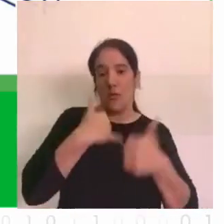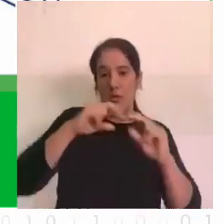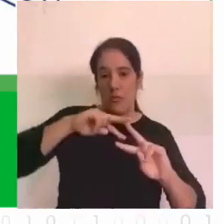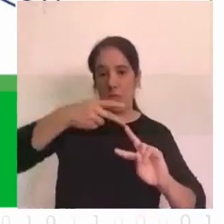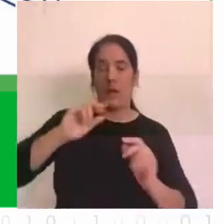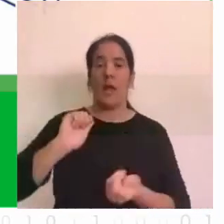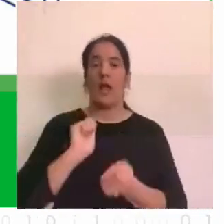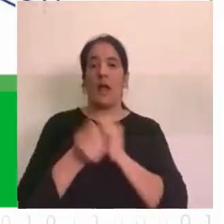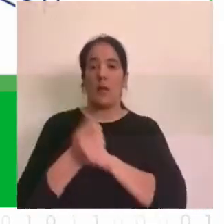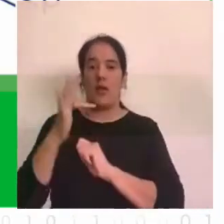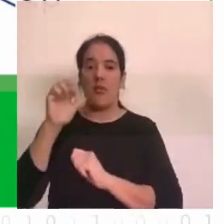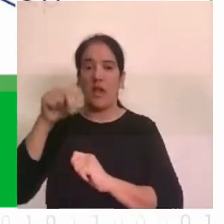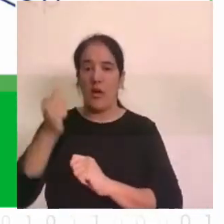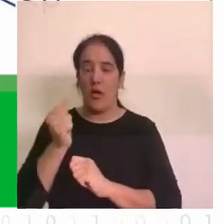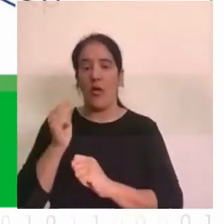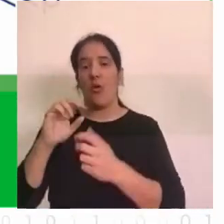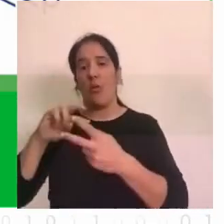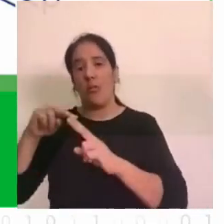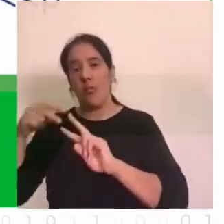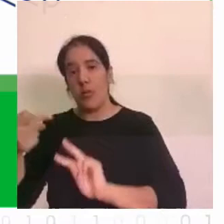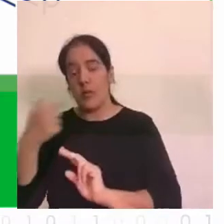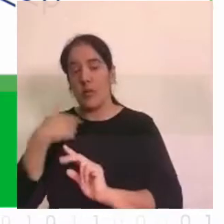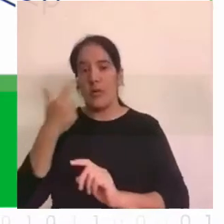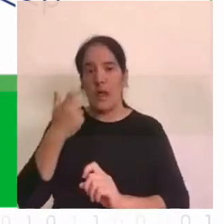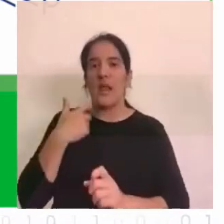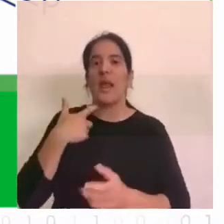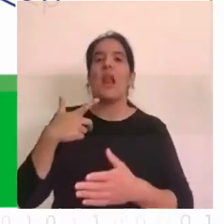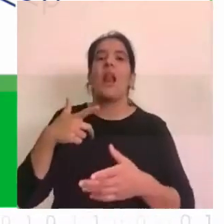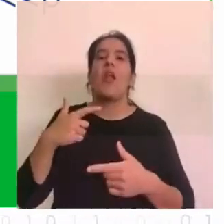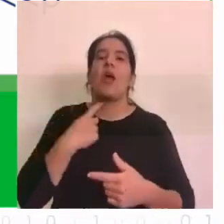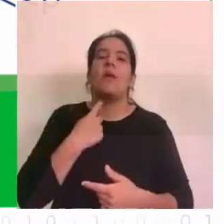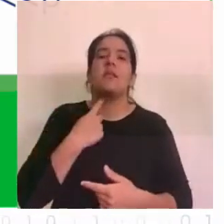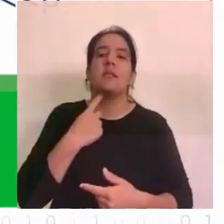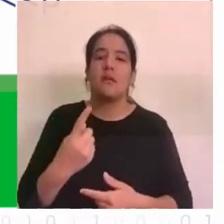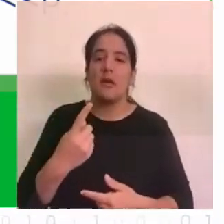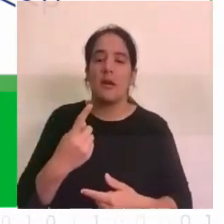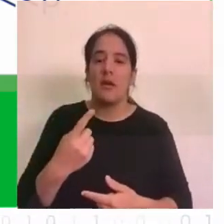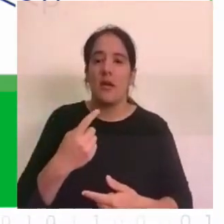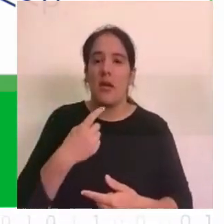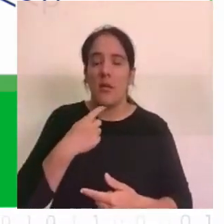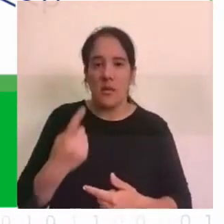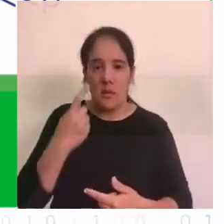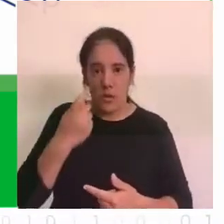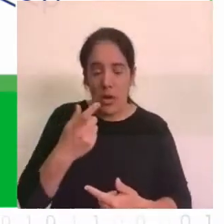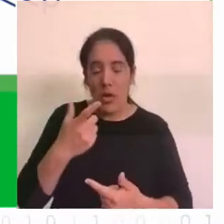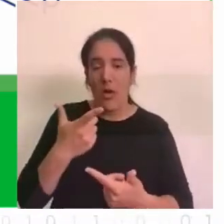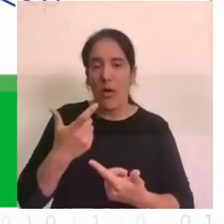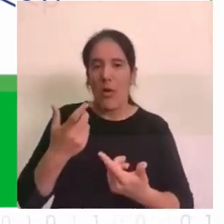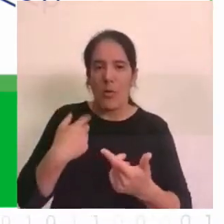realidad es una función que me diga que me acerque lo más posible a ese